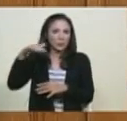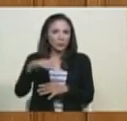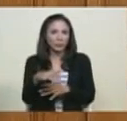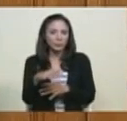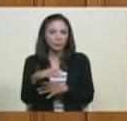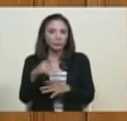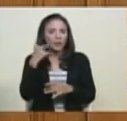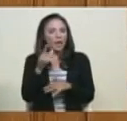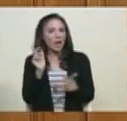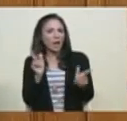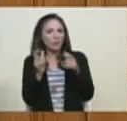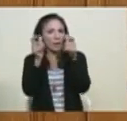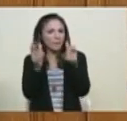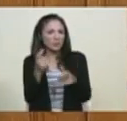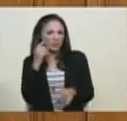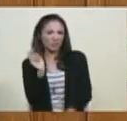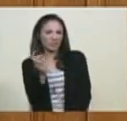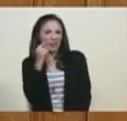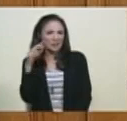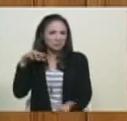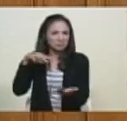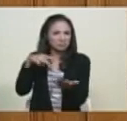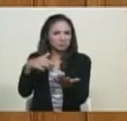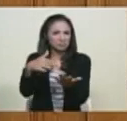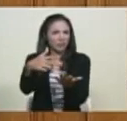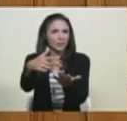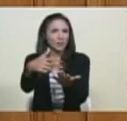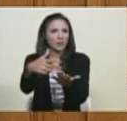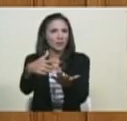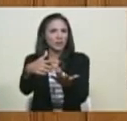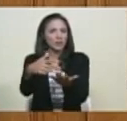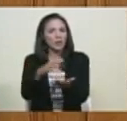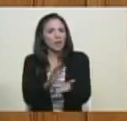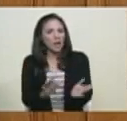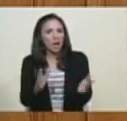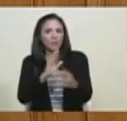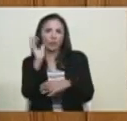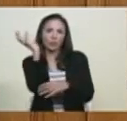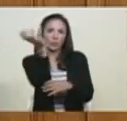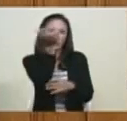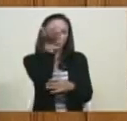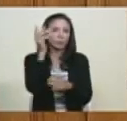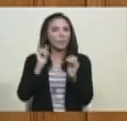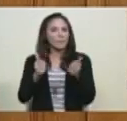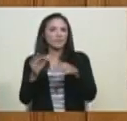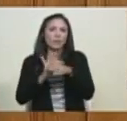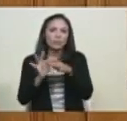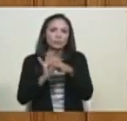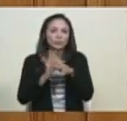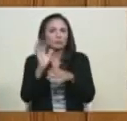bajaron unos individuos extraños y pusieron unos drones en funcionamiento.